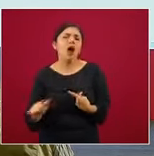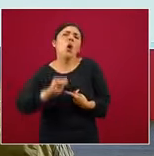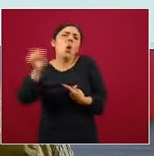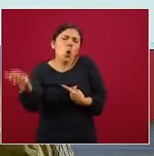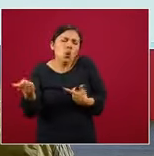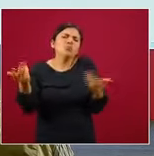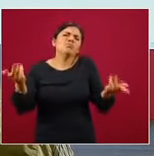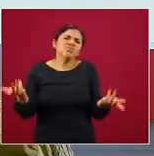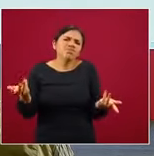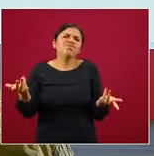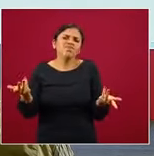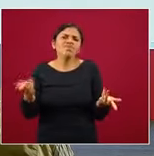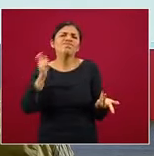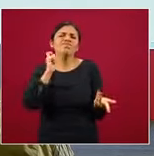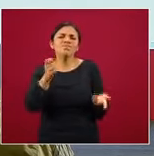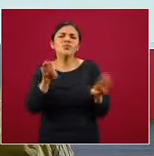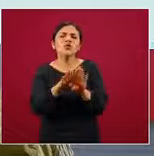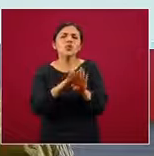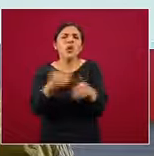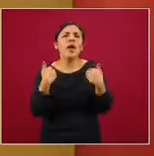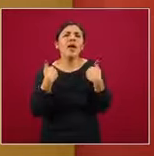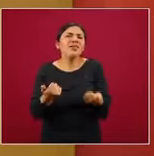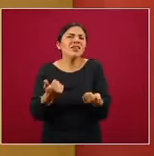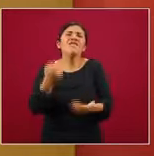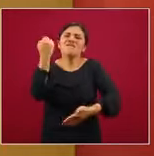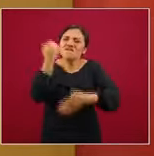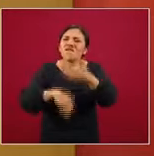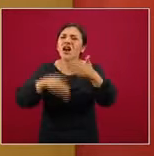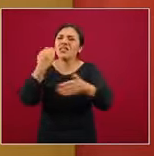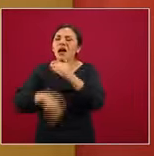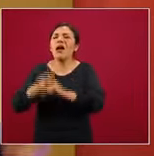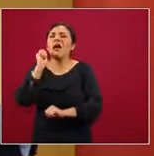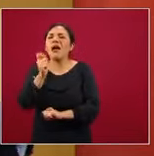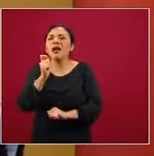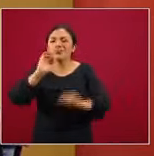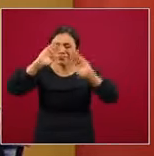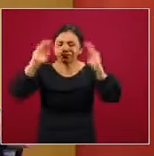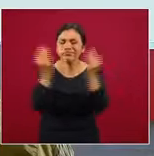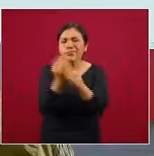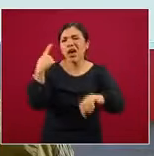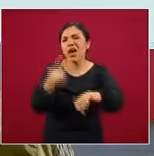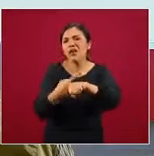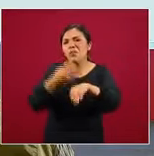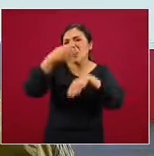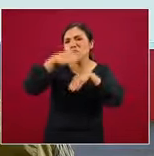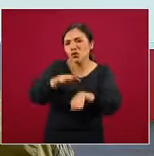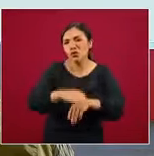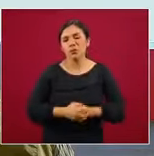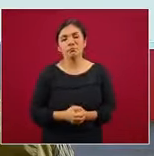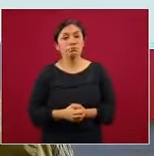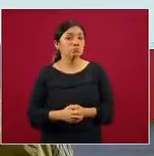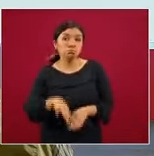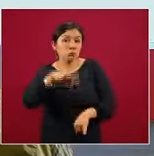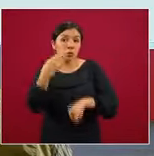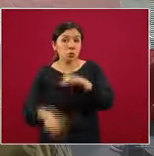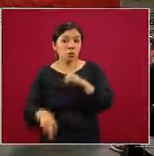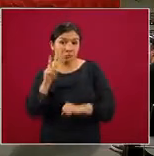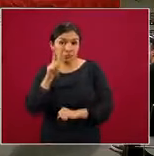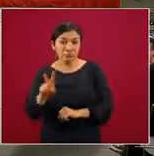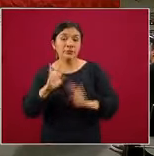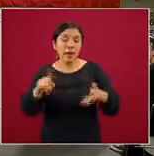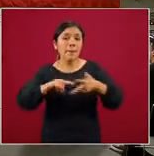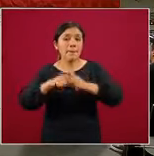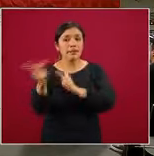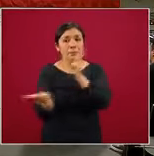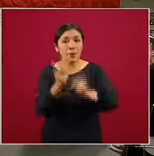poco pues un entendimiento muy incompleto de la epidemia. La siguiente, es todo. Muy bien, vamos a